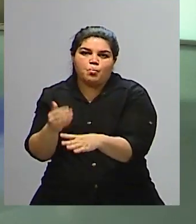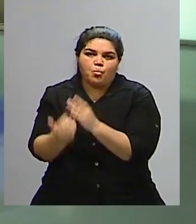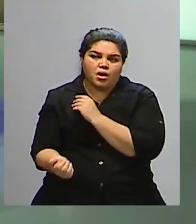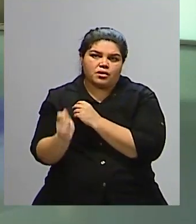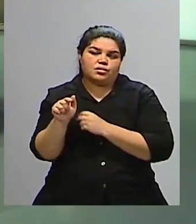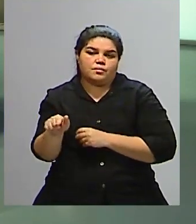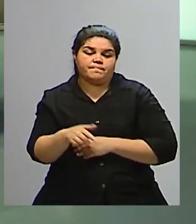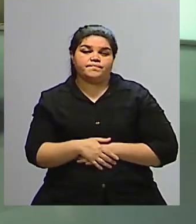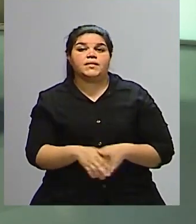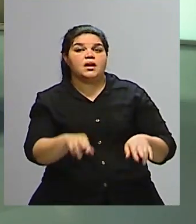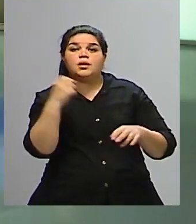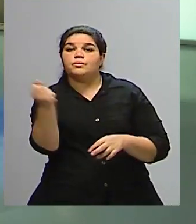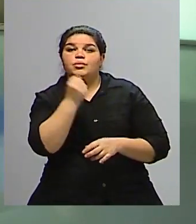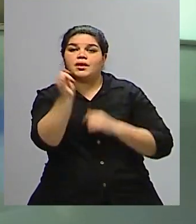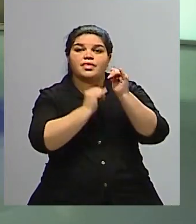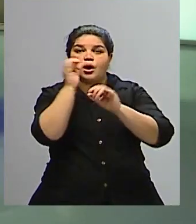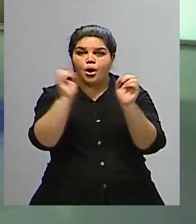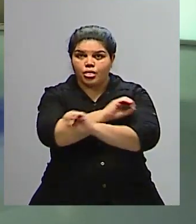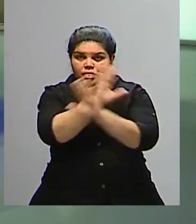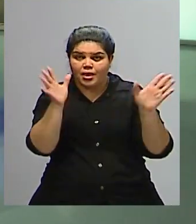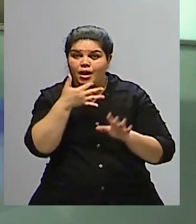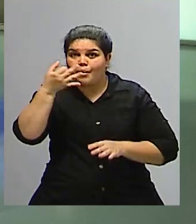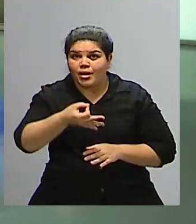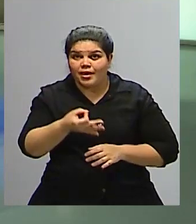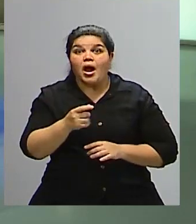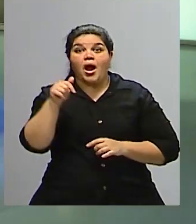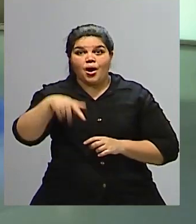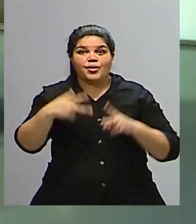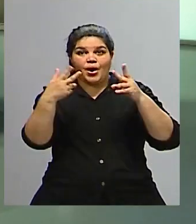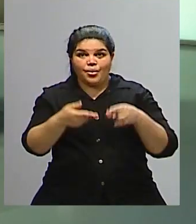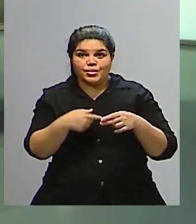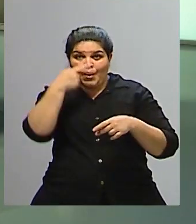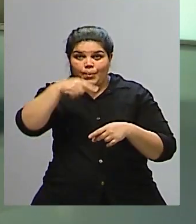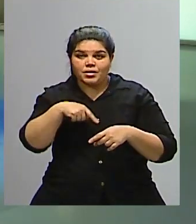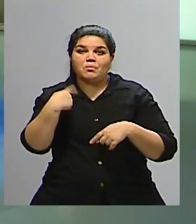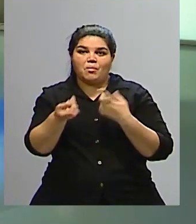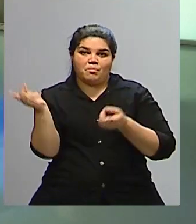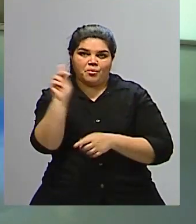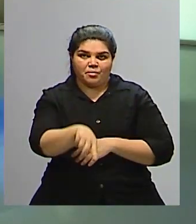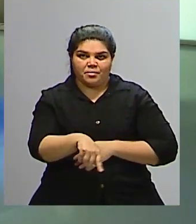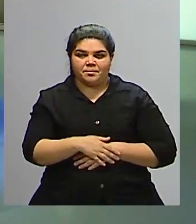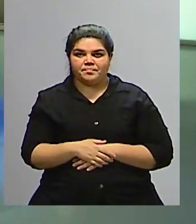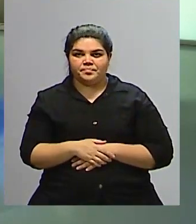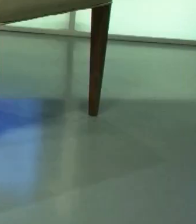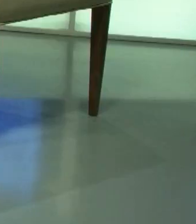está atravesando la economía de nuestro país. Vamos a ir a la última pausa, enseguida regresamos, estamos en Chat Económico.